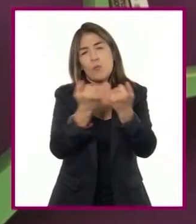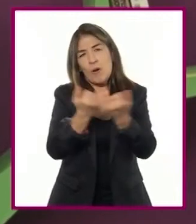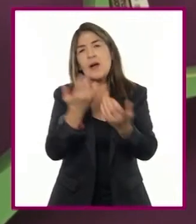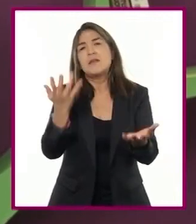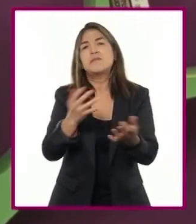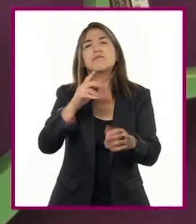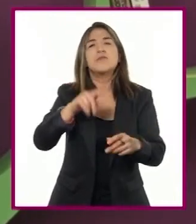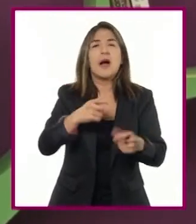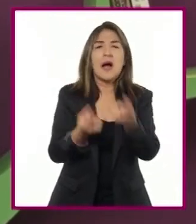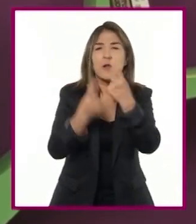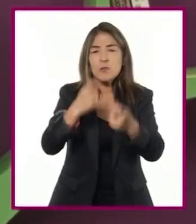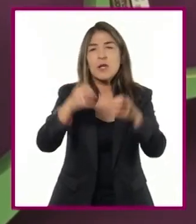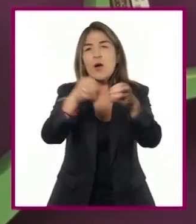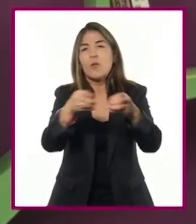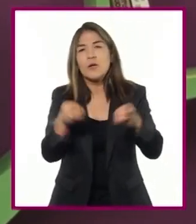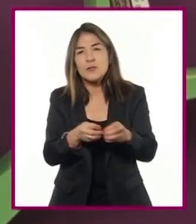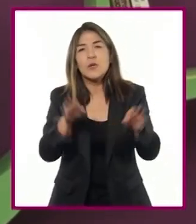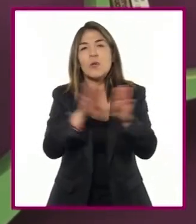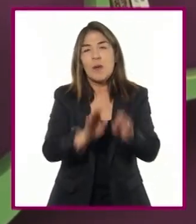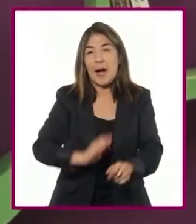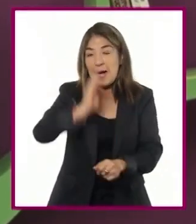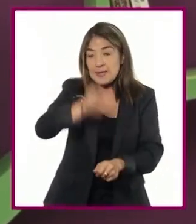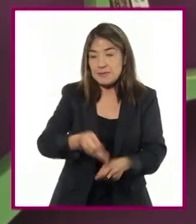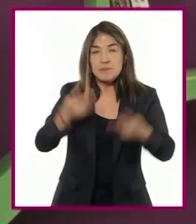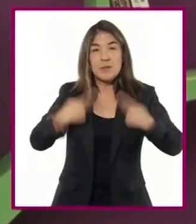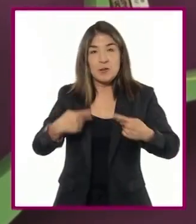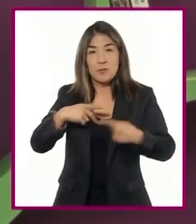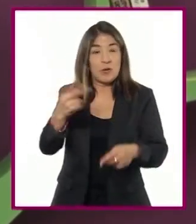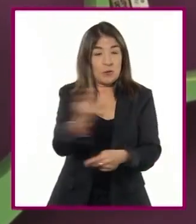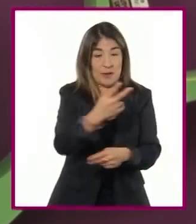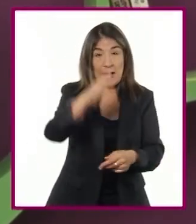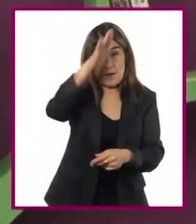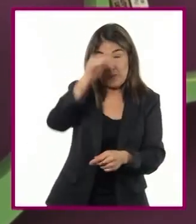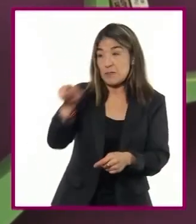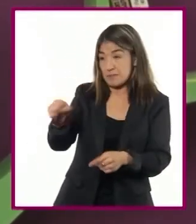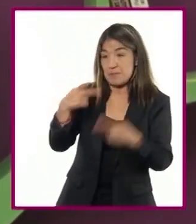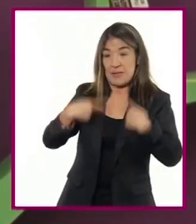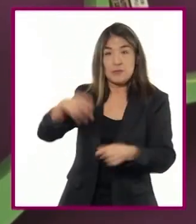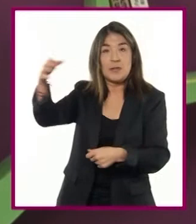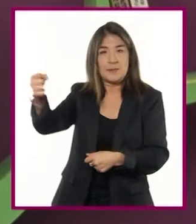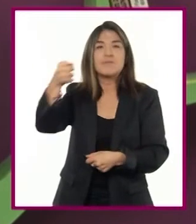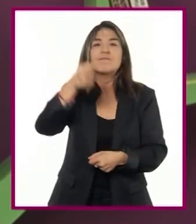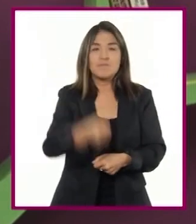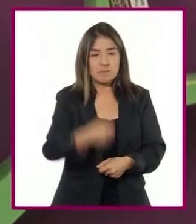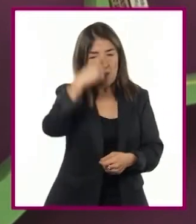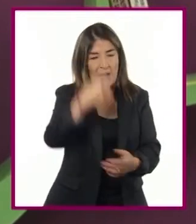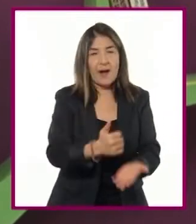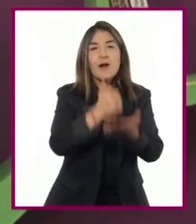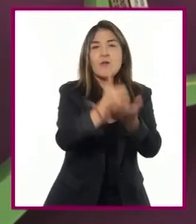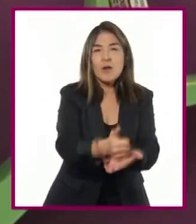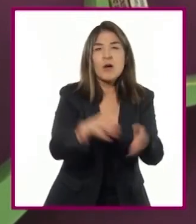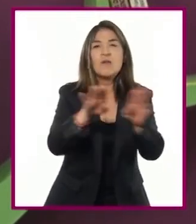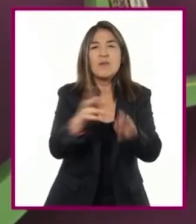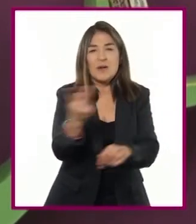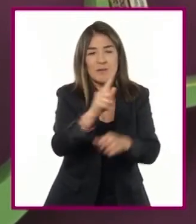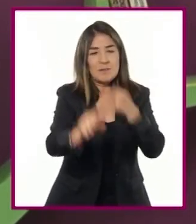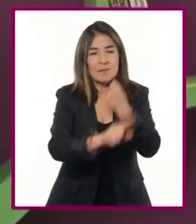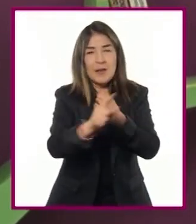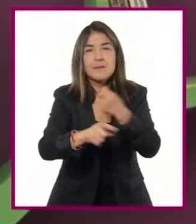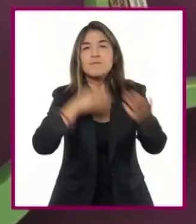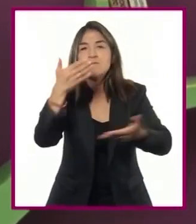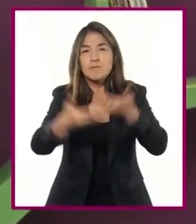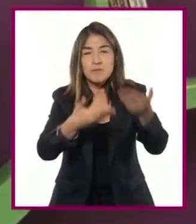es aceptada por todas las partes y que actúa de forma imparcial y neutra y que las ayuda a superar sus diferencias y